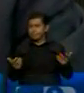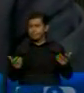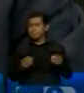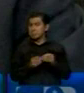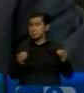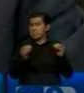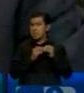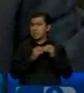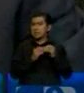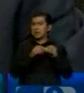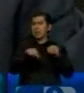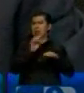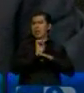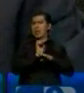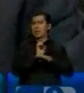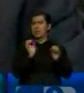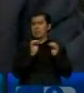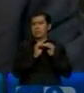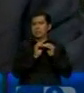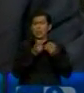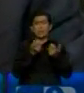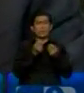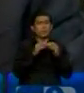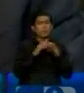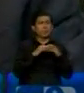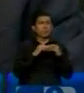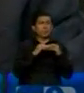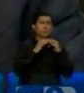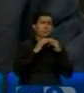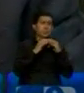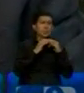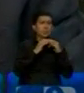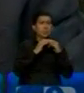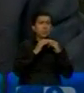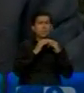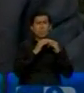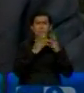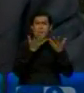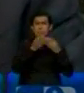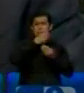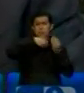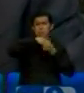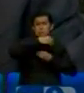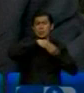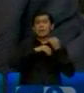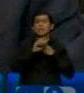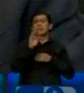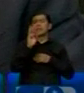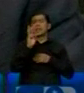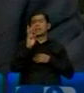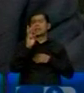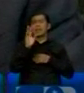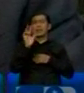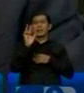cantidad de inversión es ecuatoriana. ¿Haciendo un capital de cuánto más o menos? Haciendo un tipo de inversión de